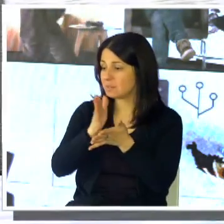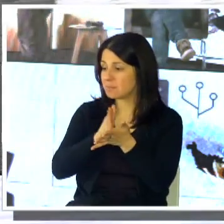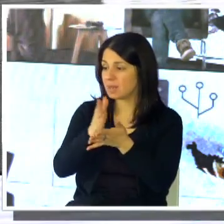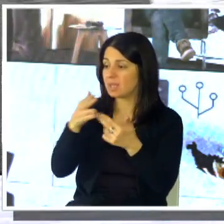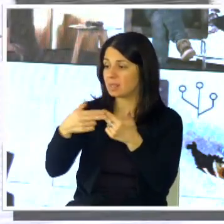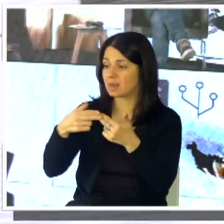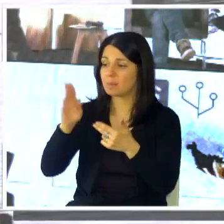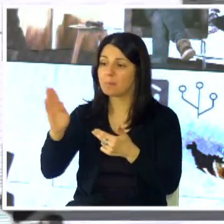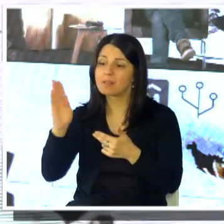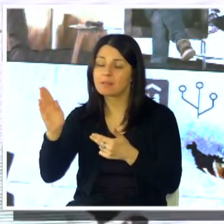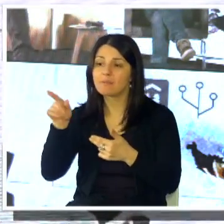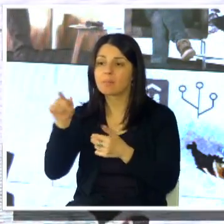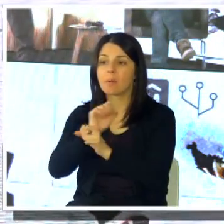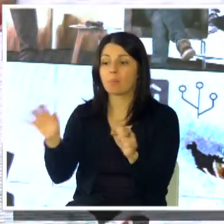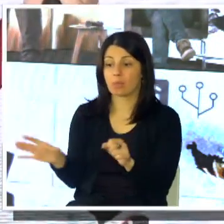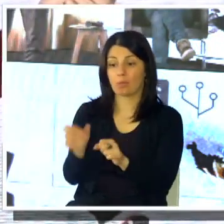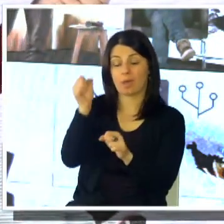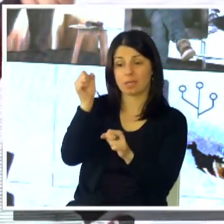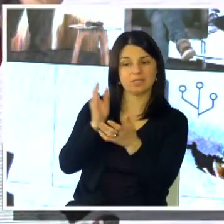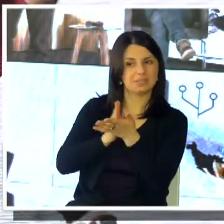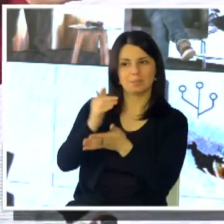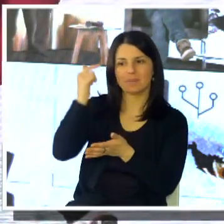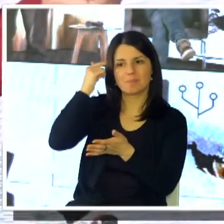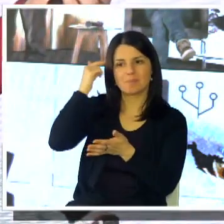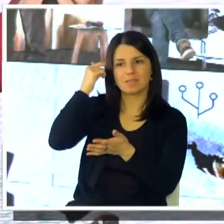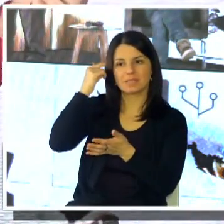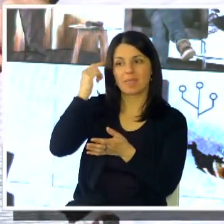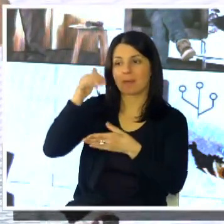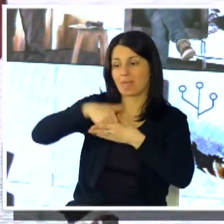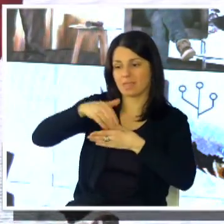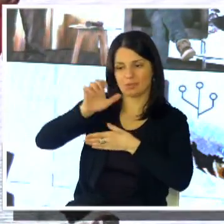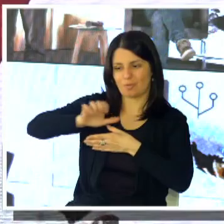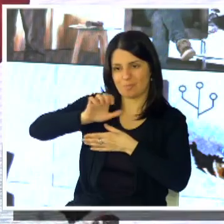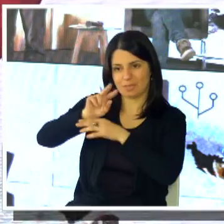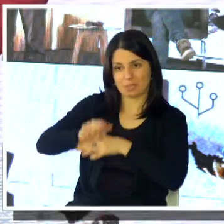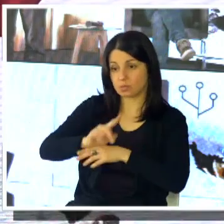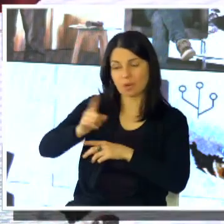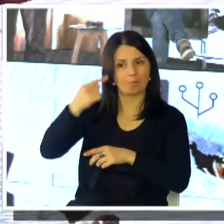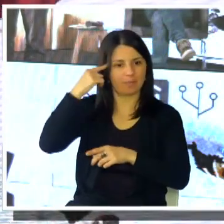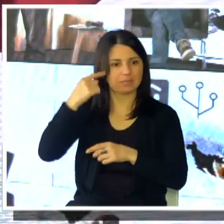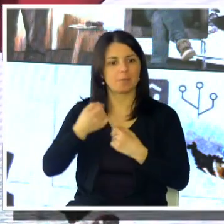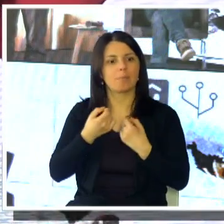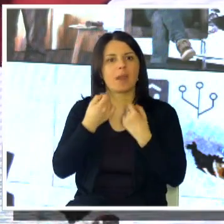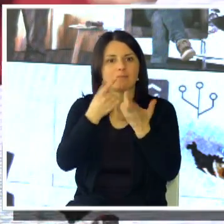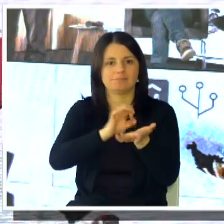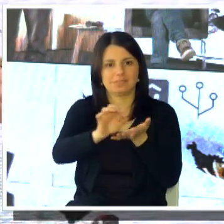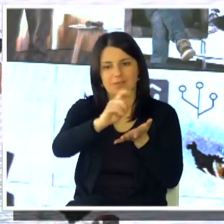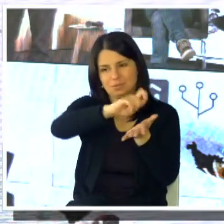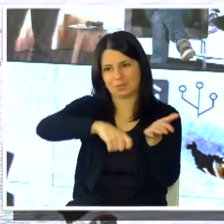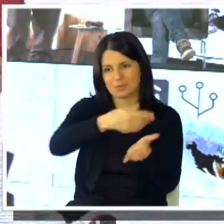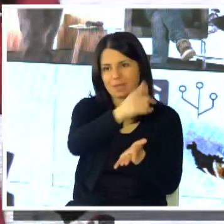plataformas que podemos adquirir son pensadas para uso interno de una empresa y no pensadas para exponer hacia